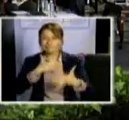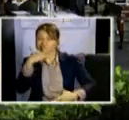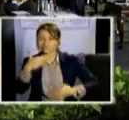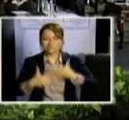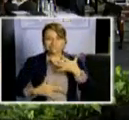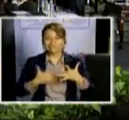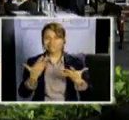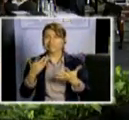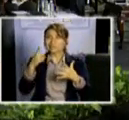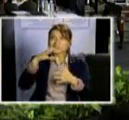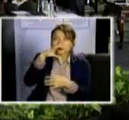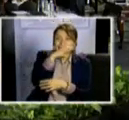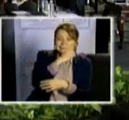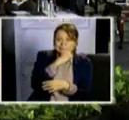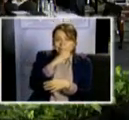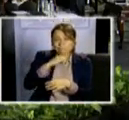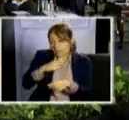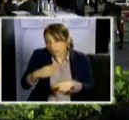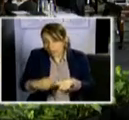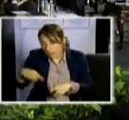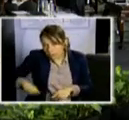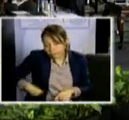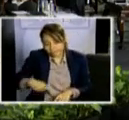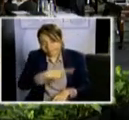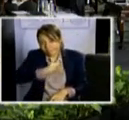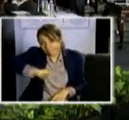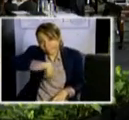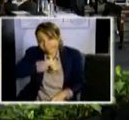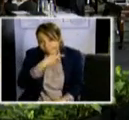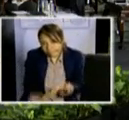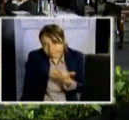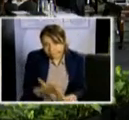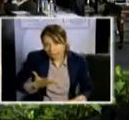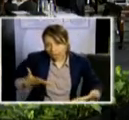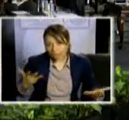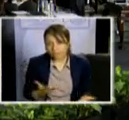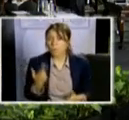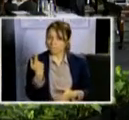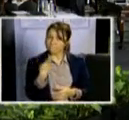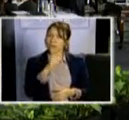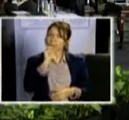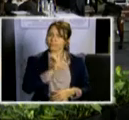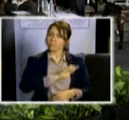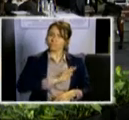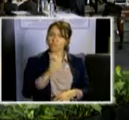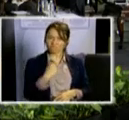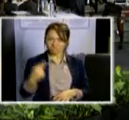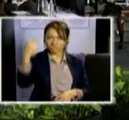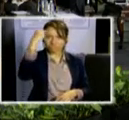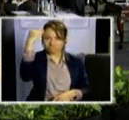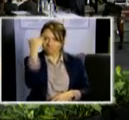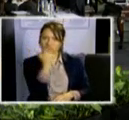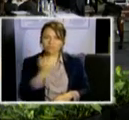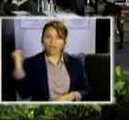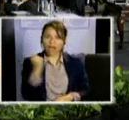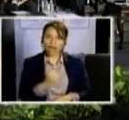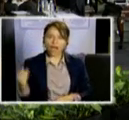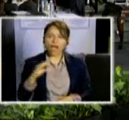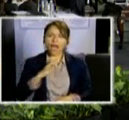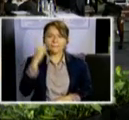de frenarlo porque ya no podemos remediar lo que haya pasado. Los nuevos grandes y retos del nuevo acuerdo del Tratado